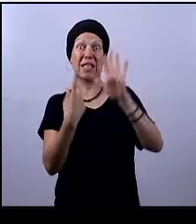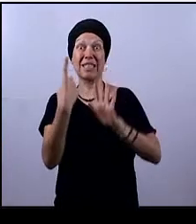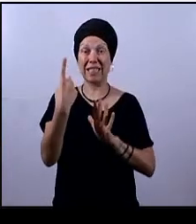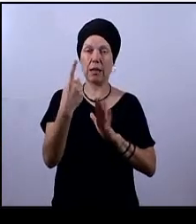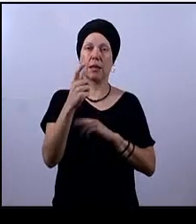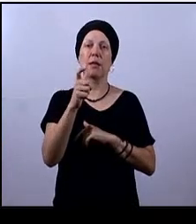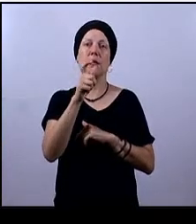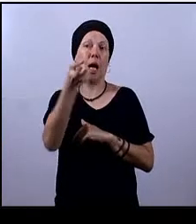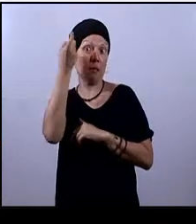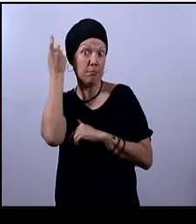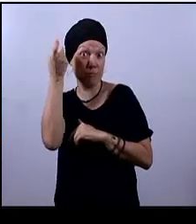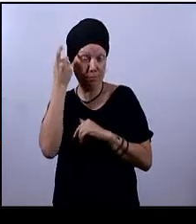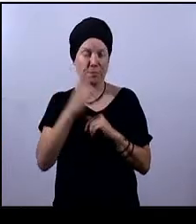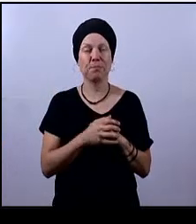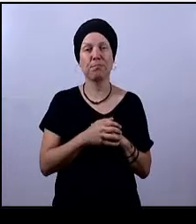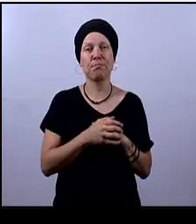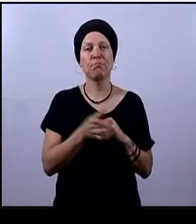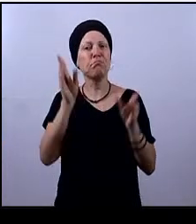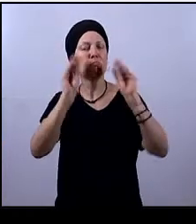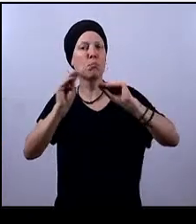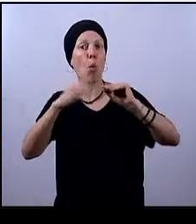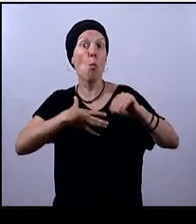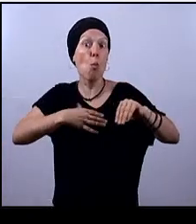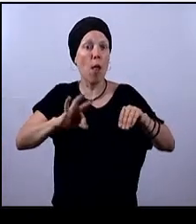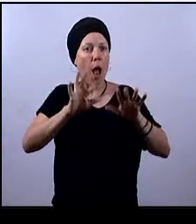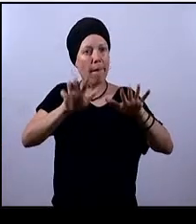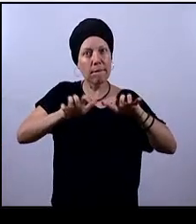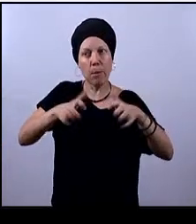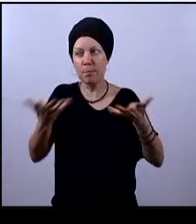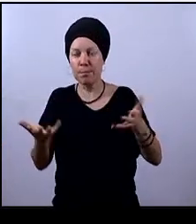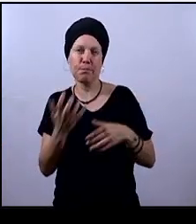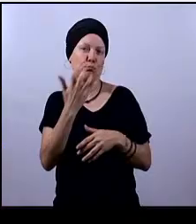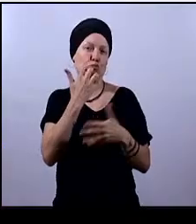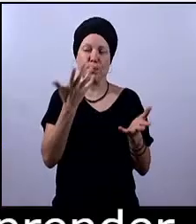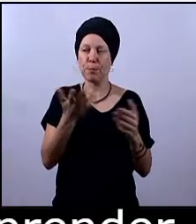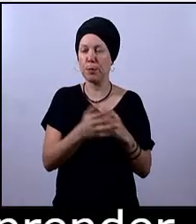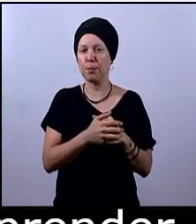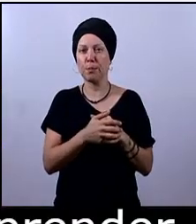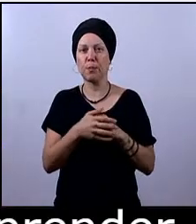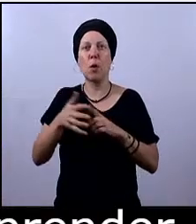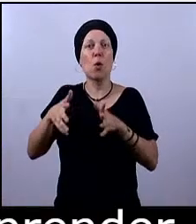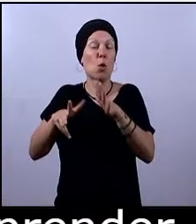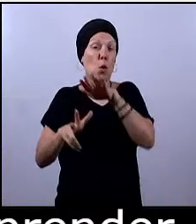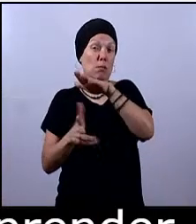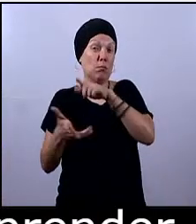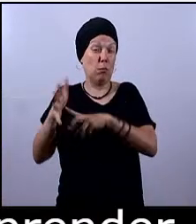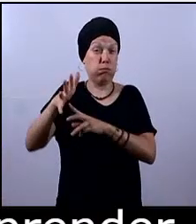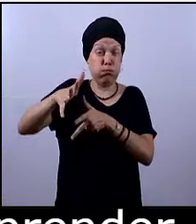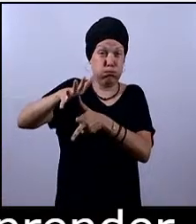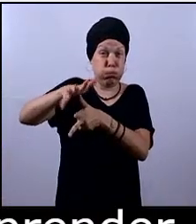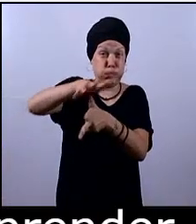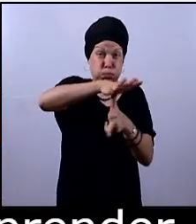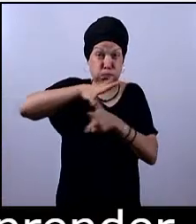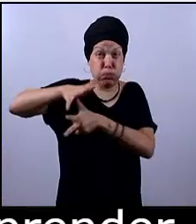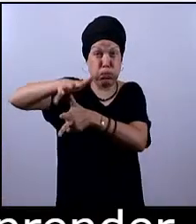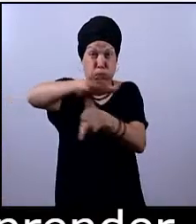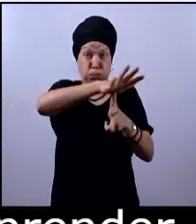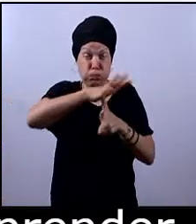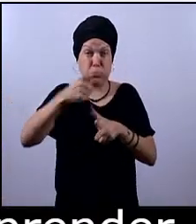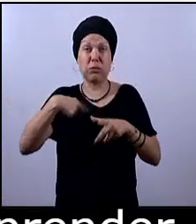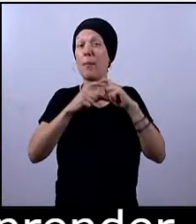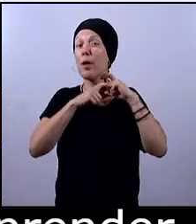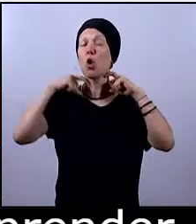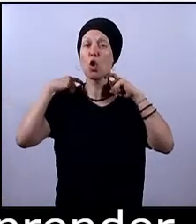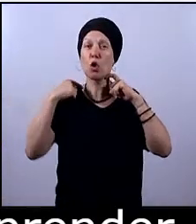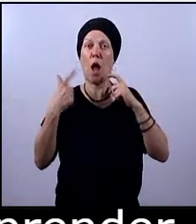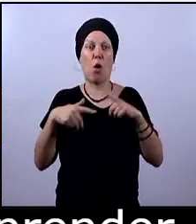3.276 escolares que podrán aprender a manejar drones, a instalar collares de